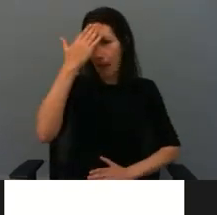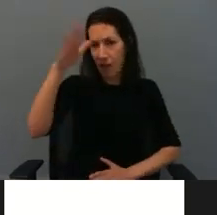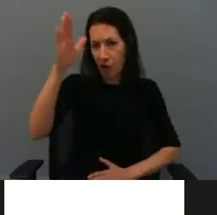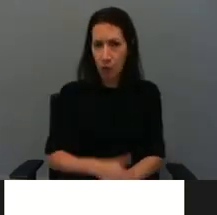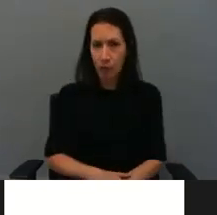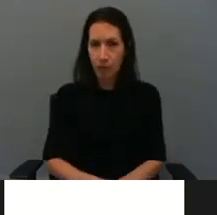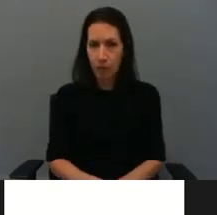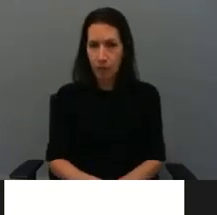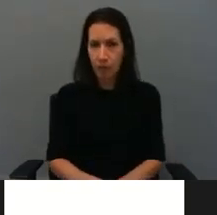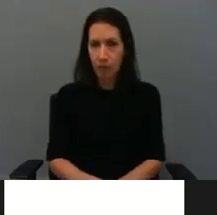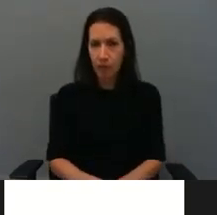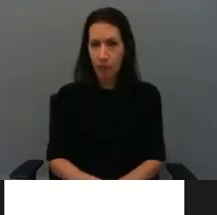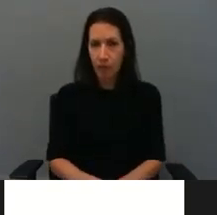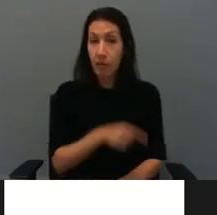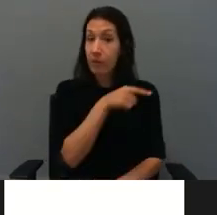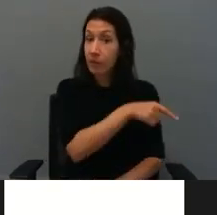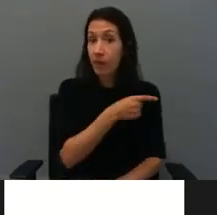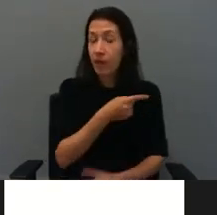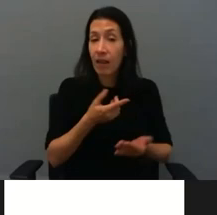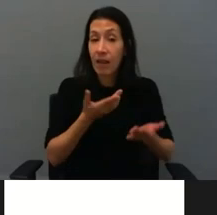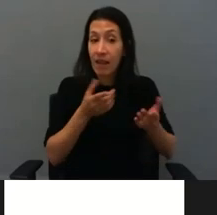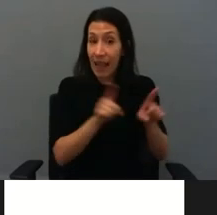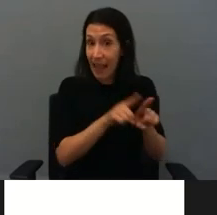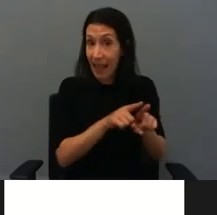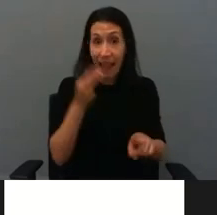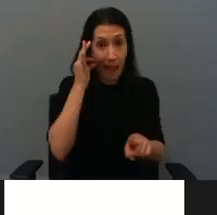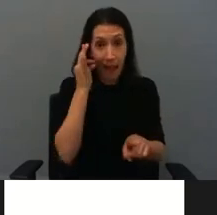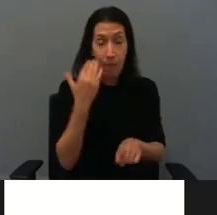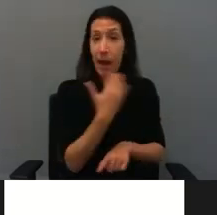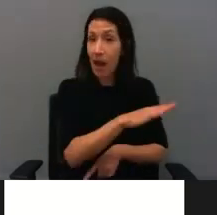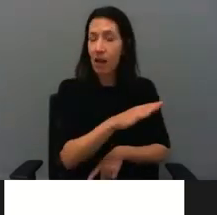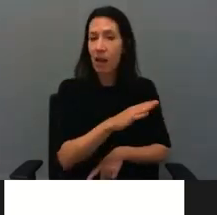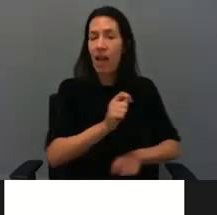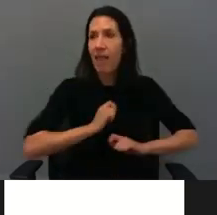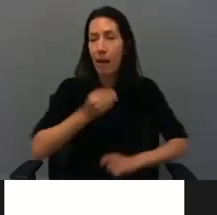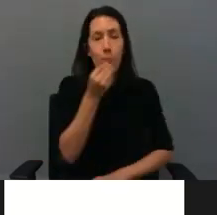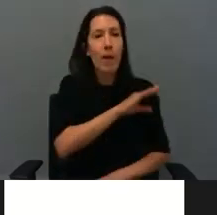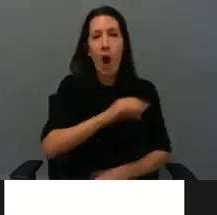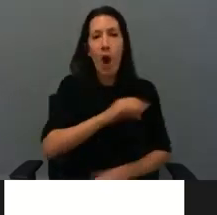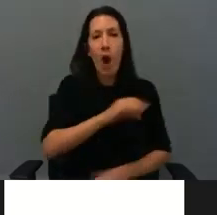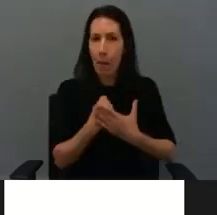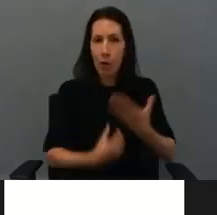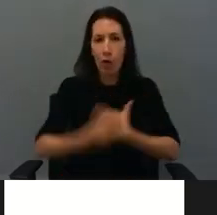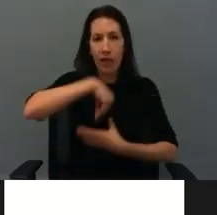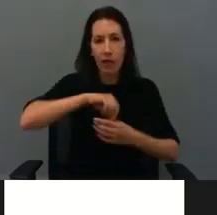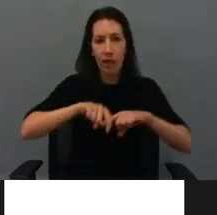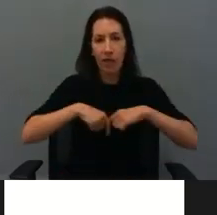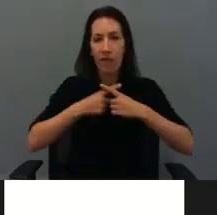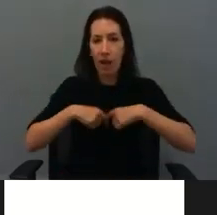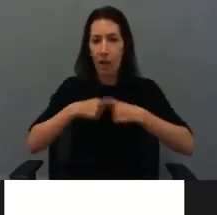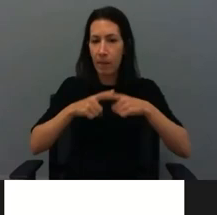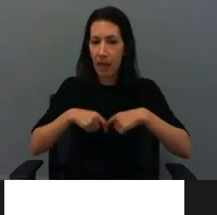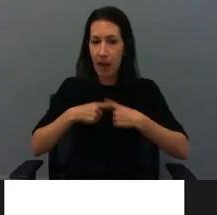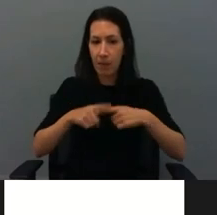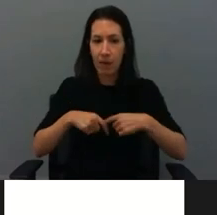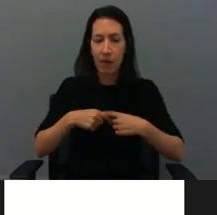Y quien ha sido el mejor y mayor apoyo en nuestra vida familiar, ya que ha sido una influencia